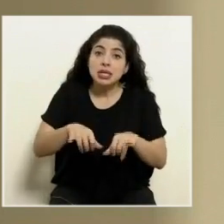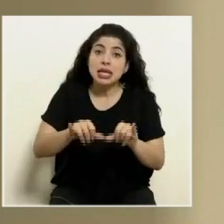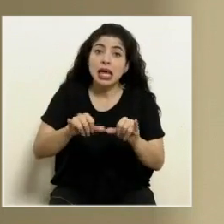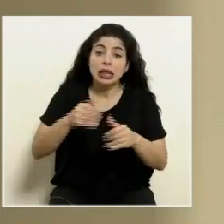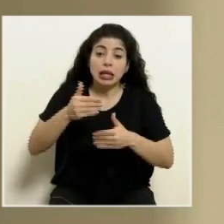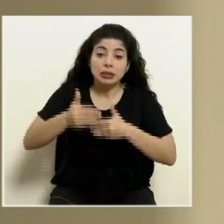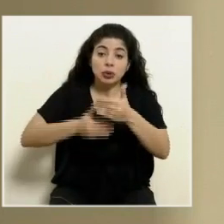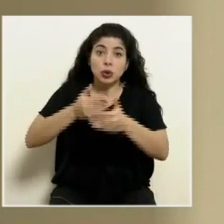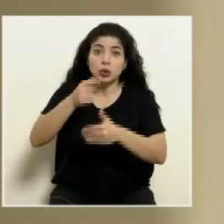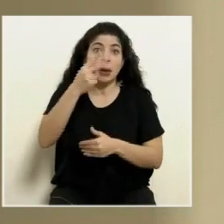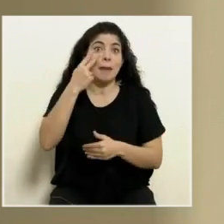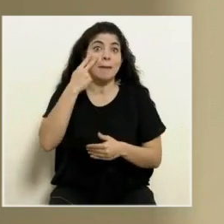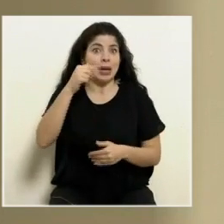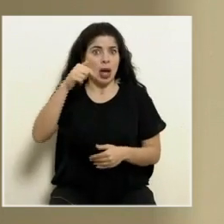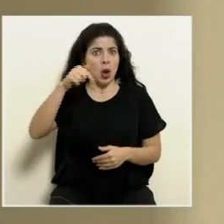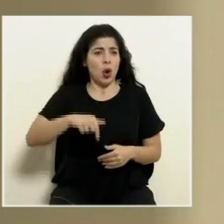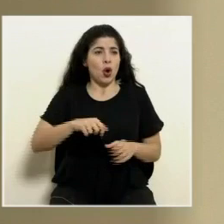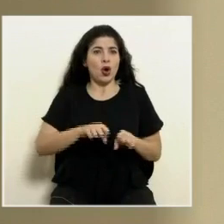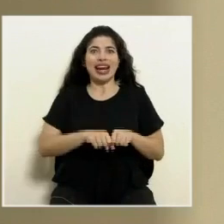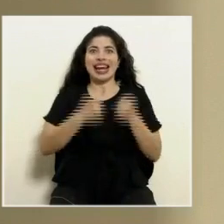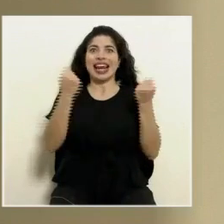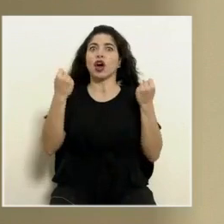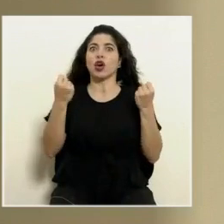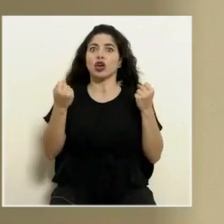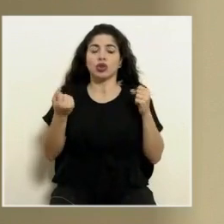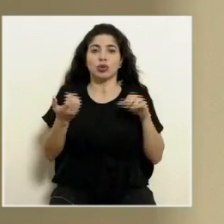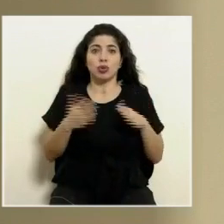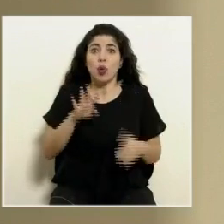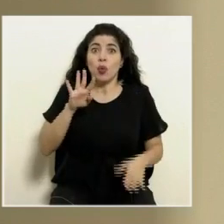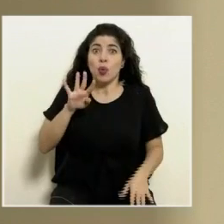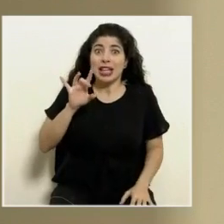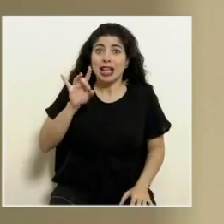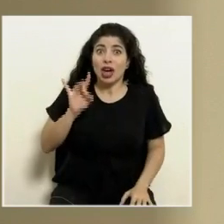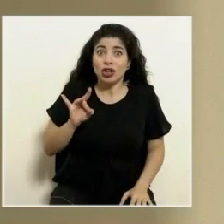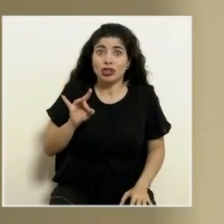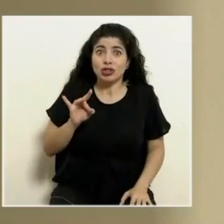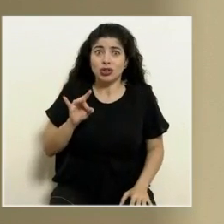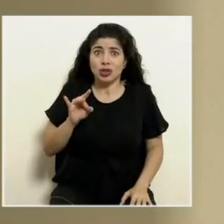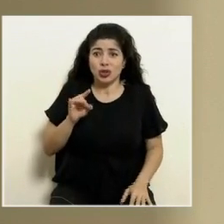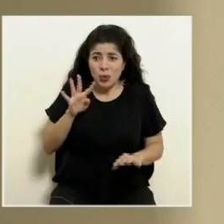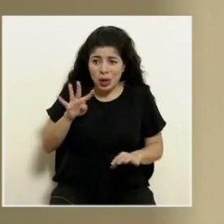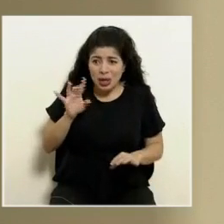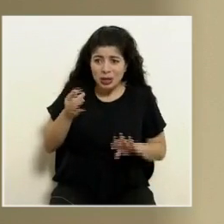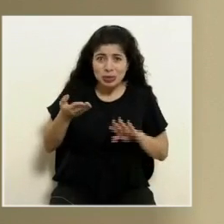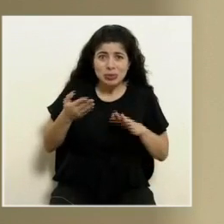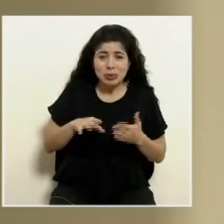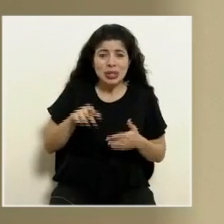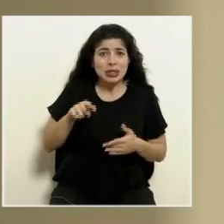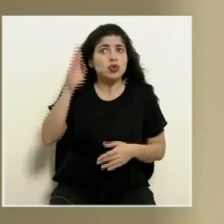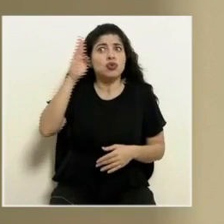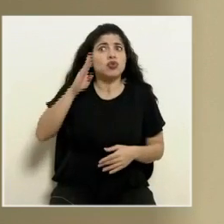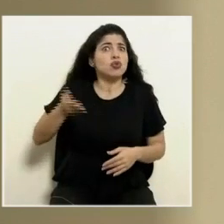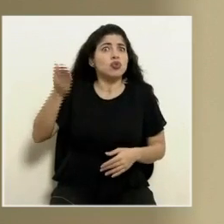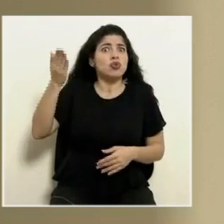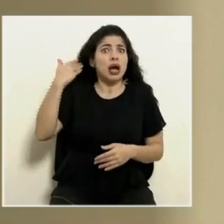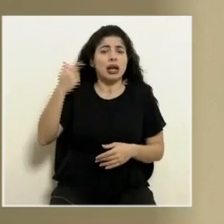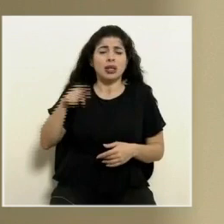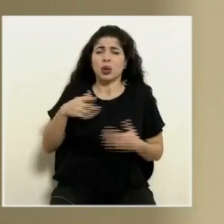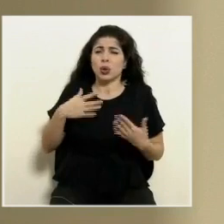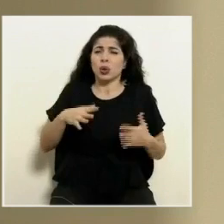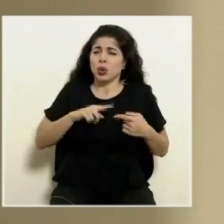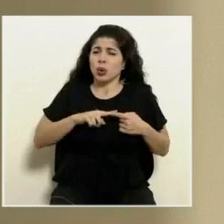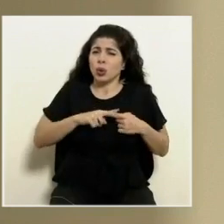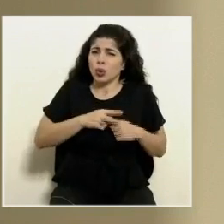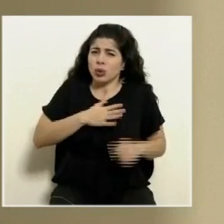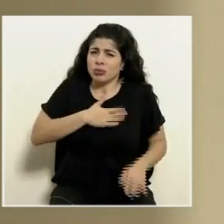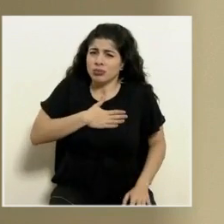y vean ustedes que hoy tenemos una cifra récord de fallecidos, ¿verdad? 48, un reporte que no teníamos anteriormente, muy dolorosos, de